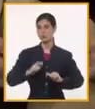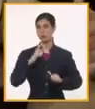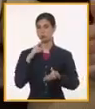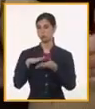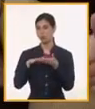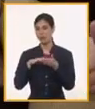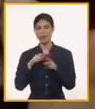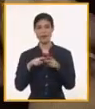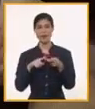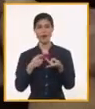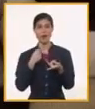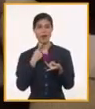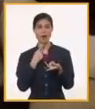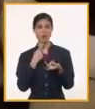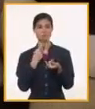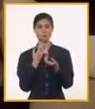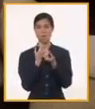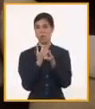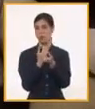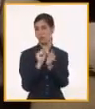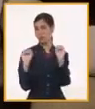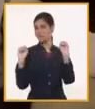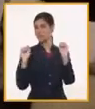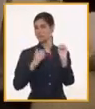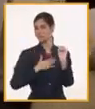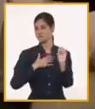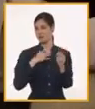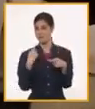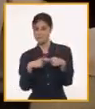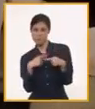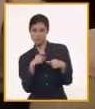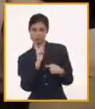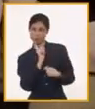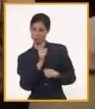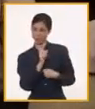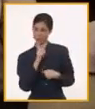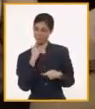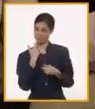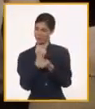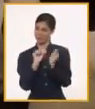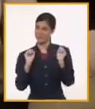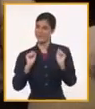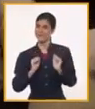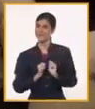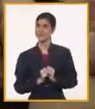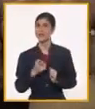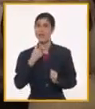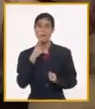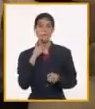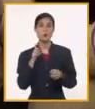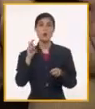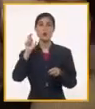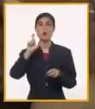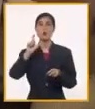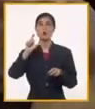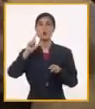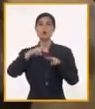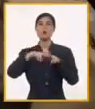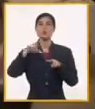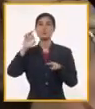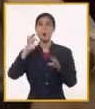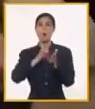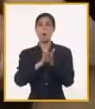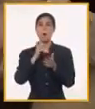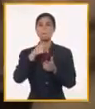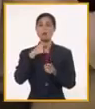Chomi, además, yo soy soltero, no tengo problema. Chomi tiene hijos ya, yo pensando al Chomi para un poco, como diciendo,